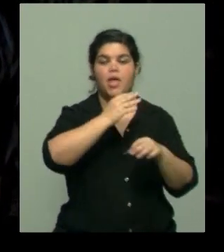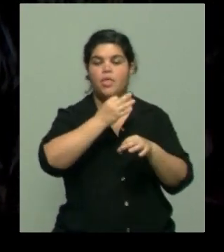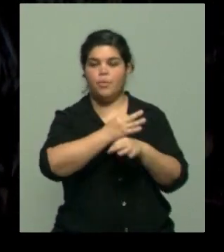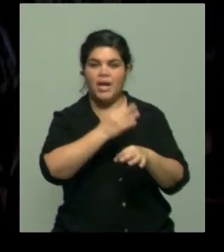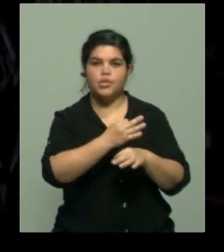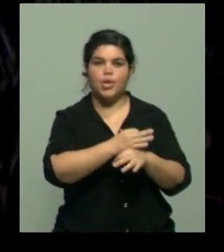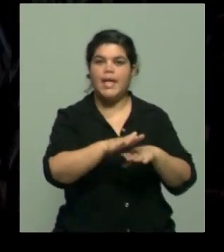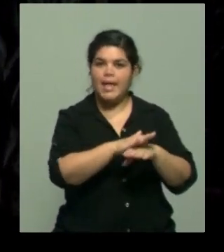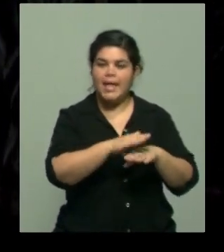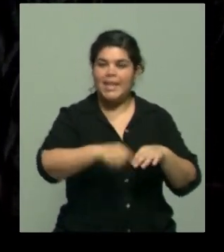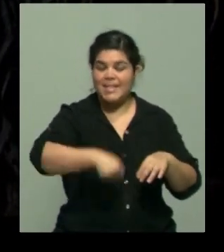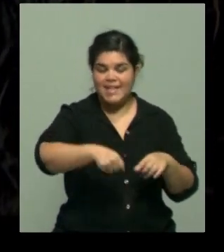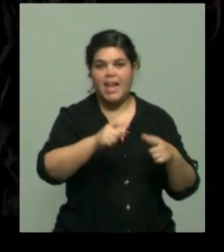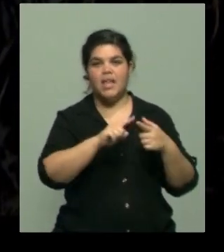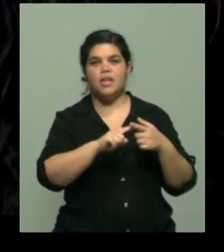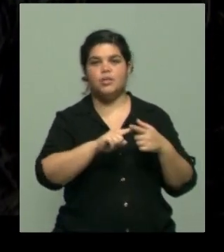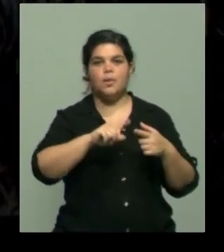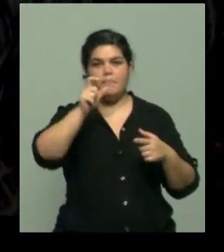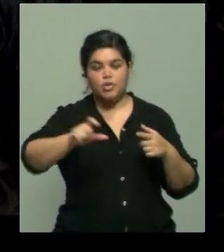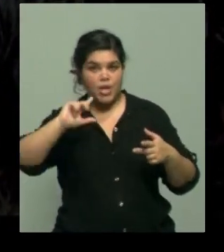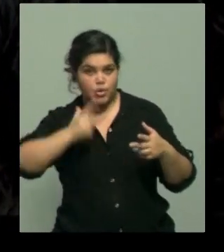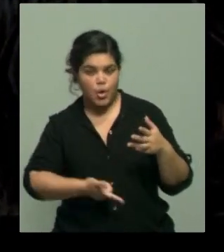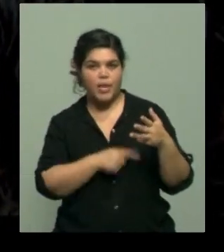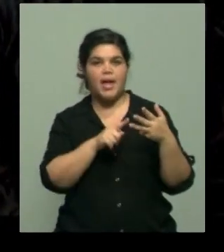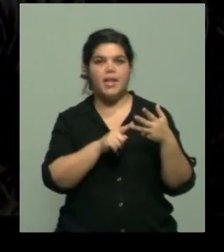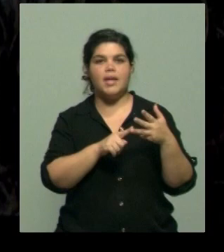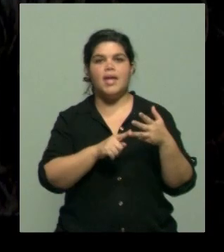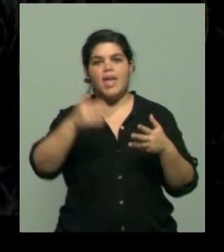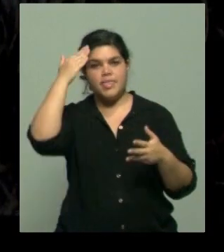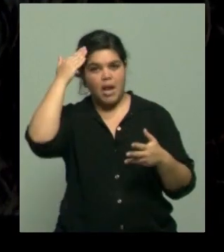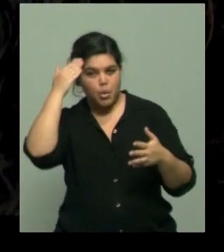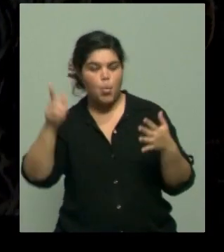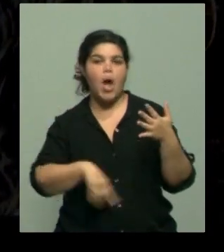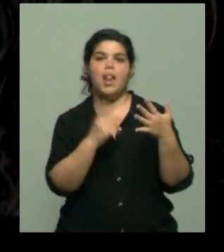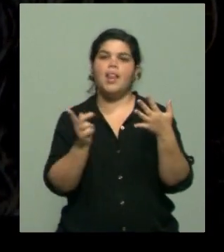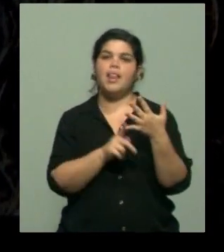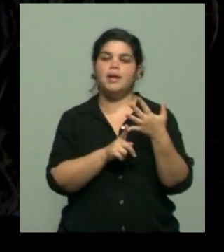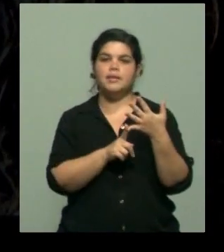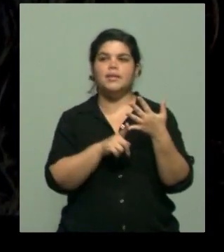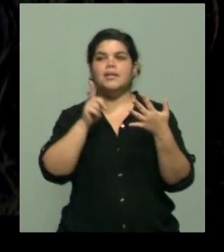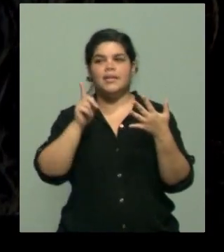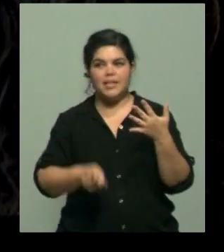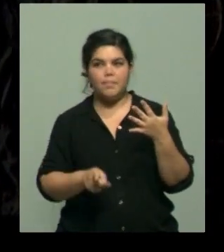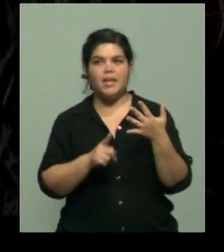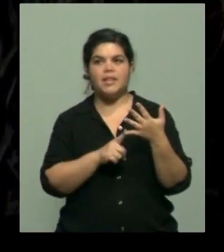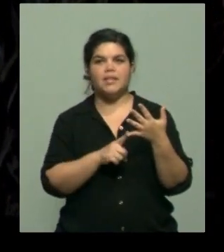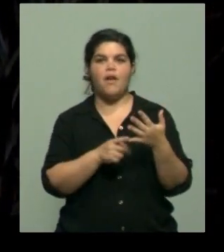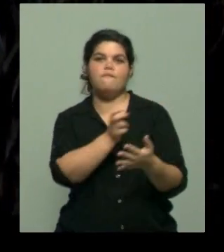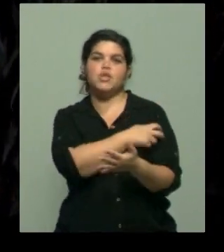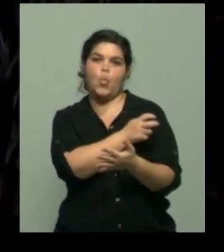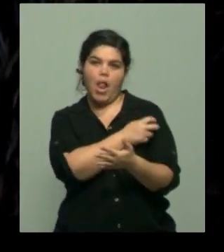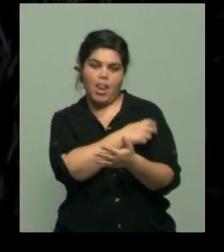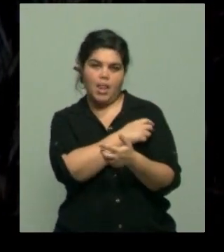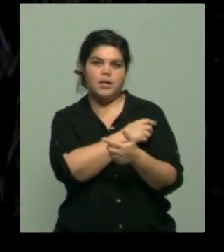para personas sordas, el profesorado de pedagogía terapéutica en discapacidad intelectual y el profesorado de pedagogía terapéutica en discapacidad